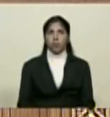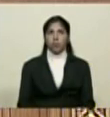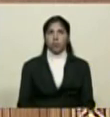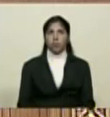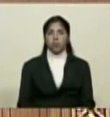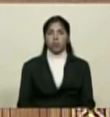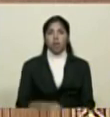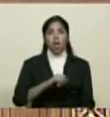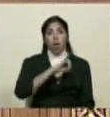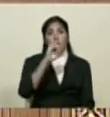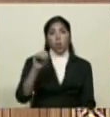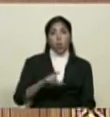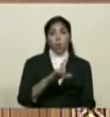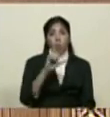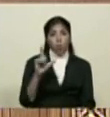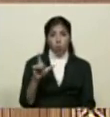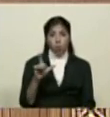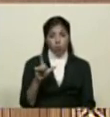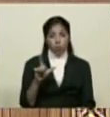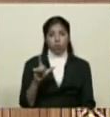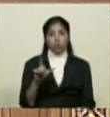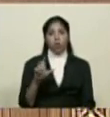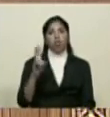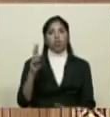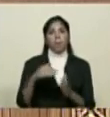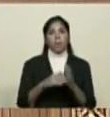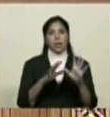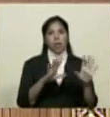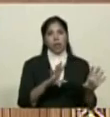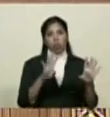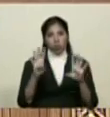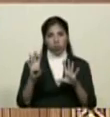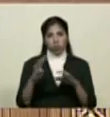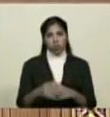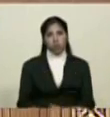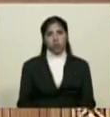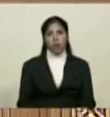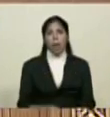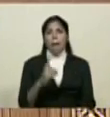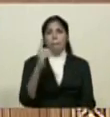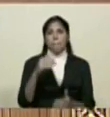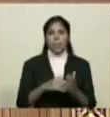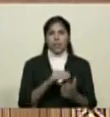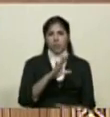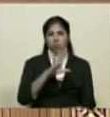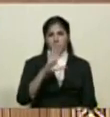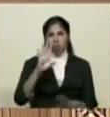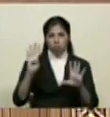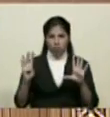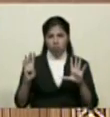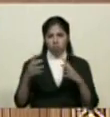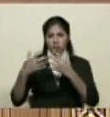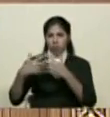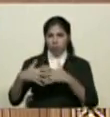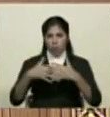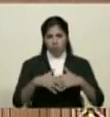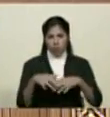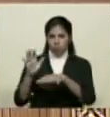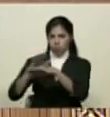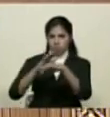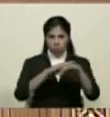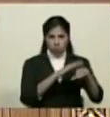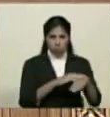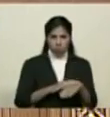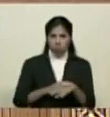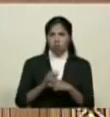En julio del año 2014, CENCOES convocó, escuchen esto, a 1.059 empresas para la verificación del